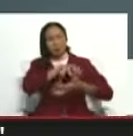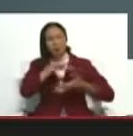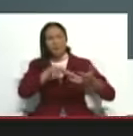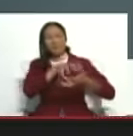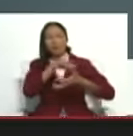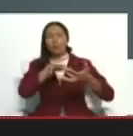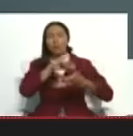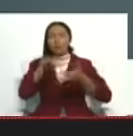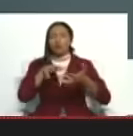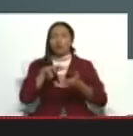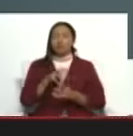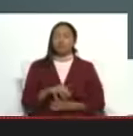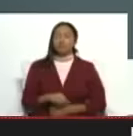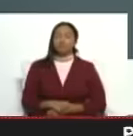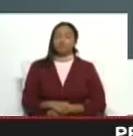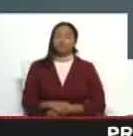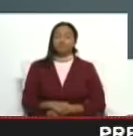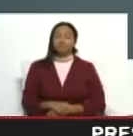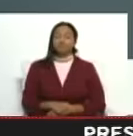ese eufemismo. Incluso,